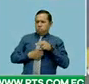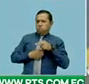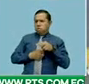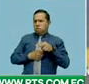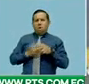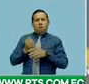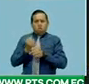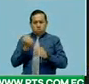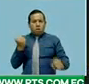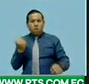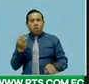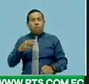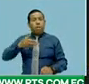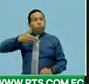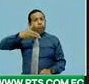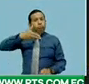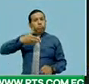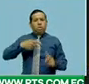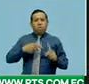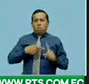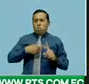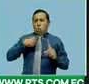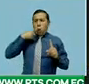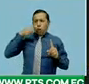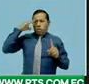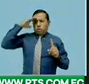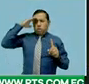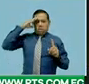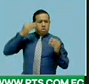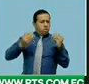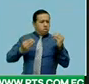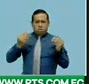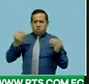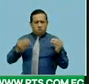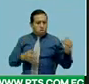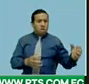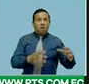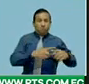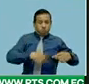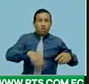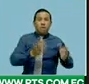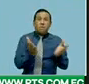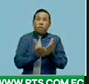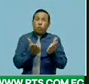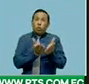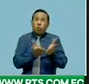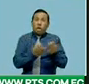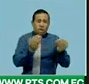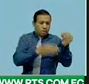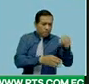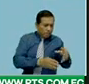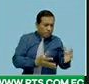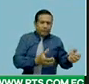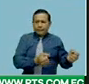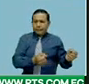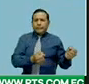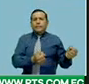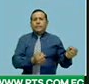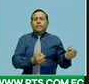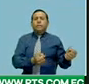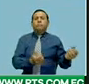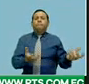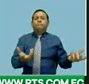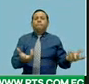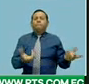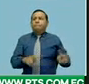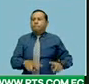un cuchillo y un arma de fuego, el guardia intentó defenderse con un tacho de basura. Y como también podemos ver, pues el islero cogió hasta un palo